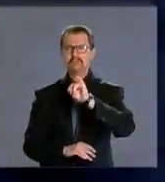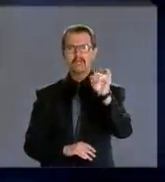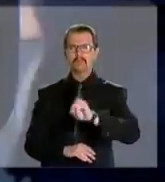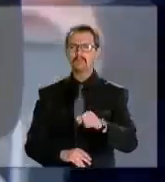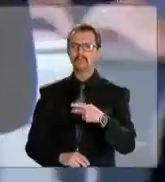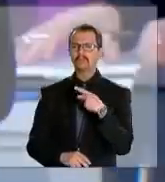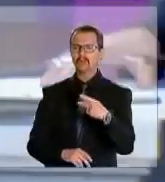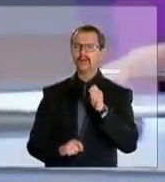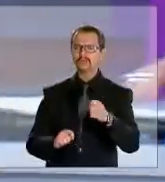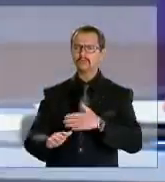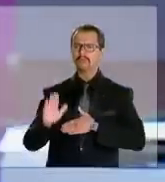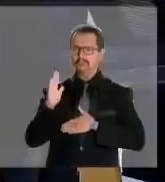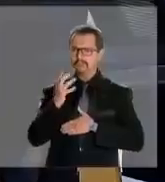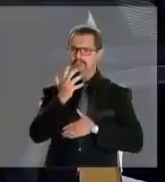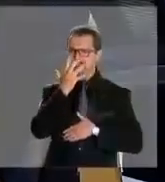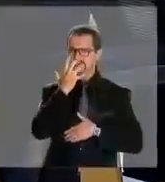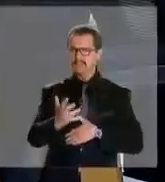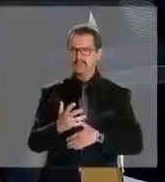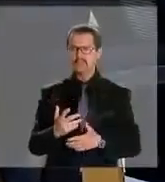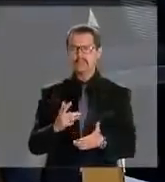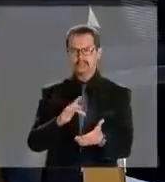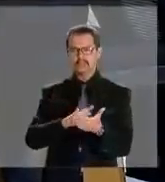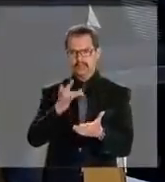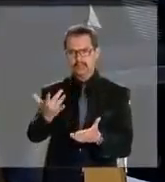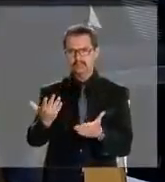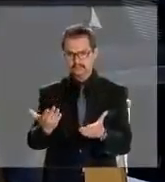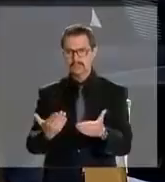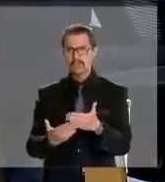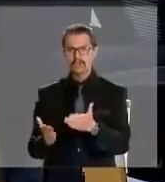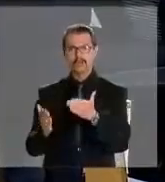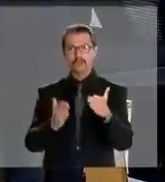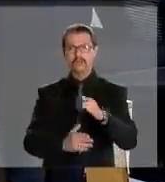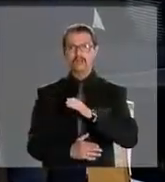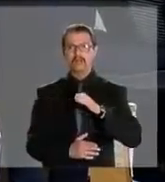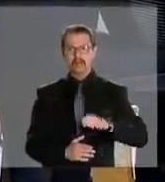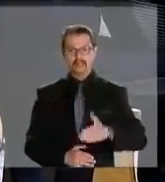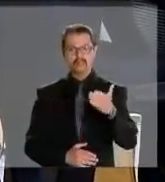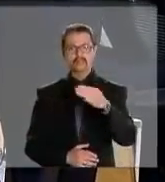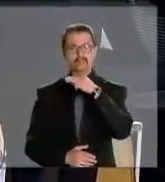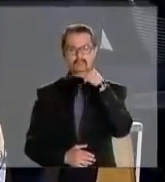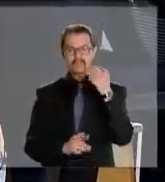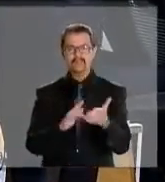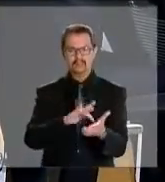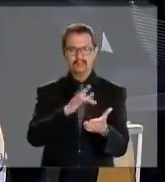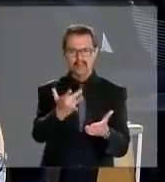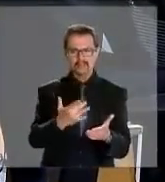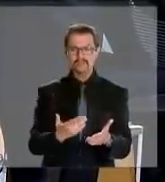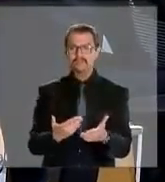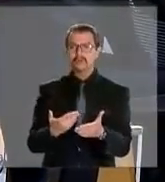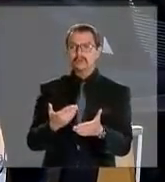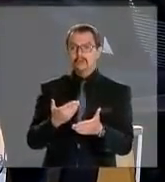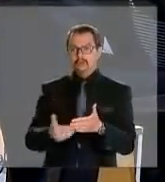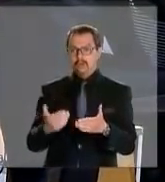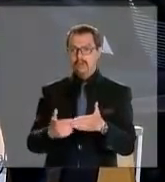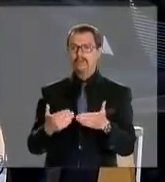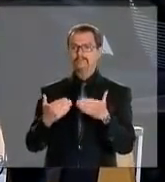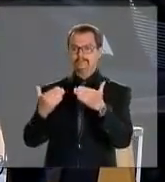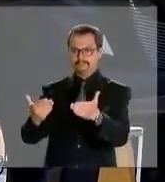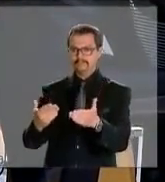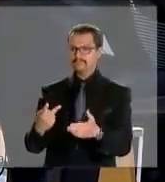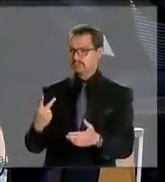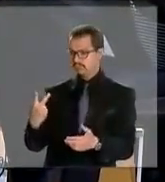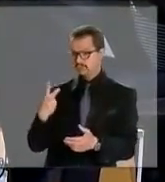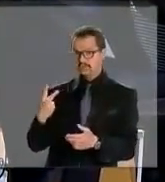candidato 1000 comenzamos ahora con las preguntas de los moderadores haciendo eco evidentemente las preocupaciones del